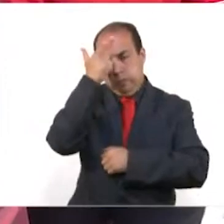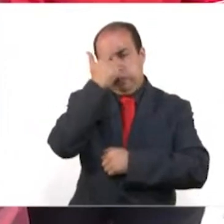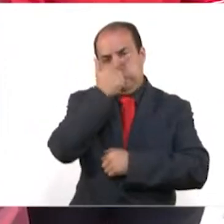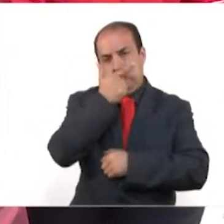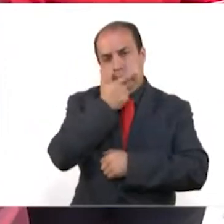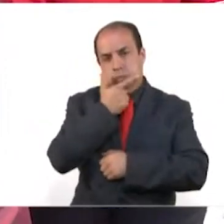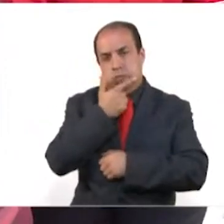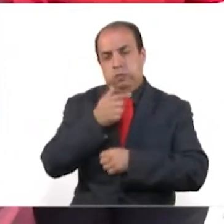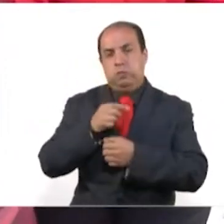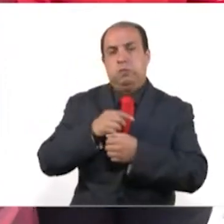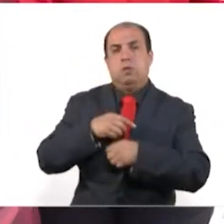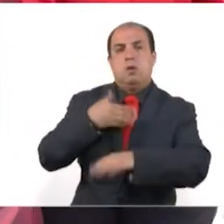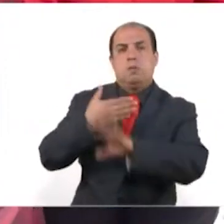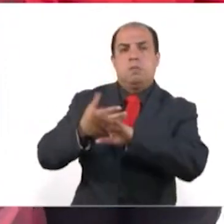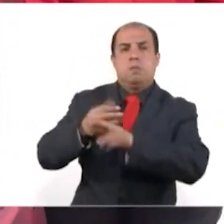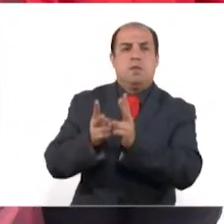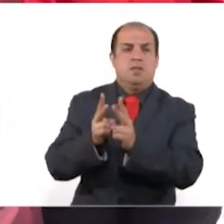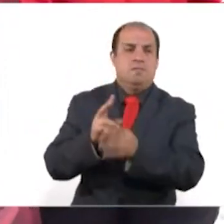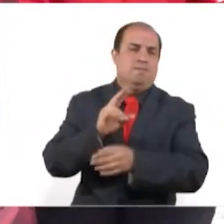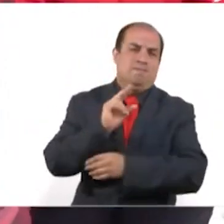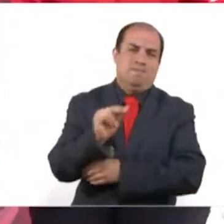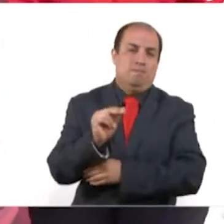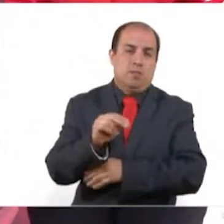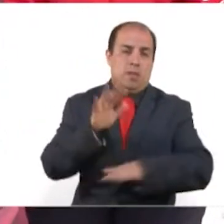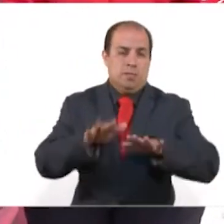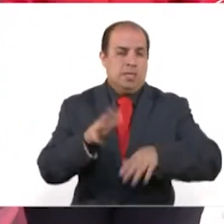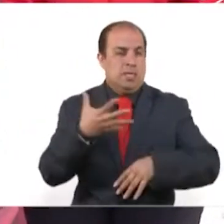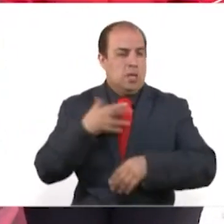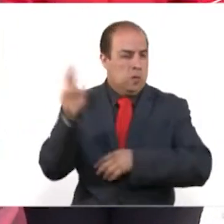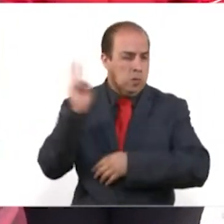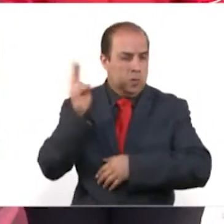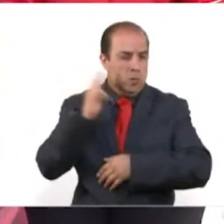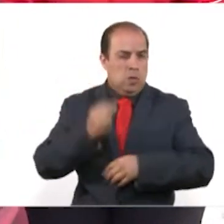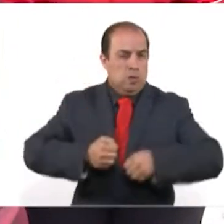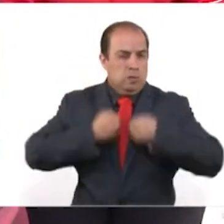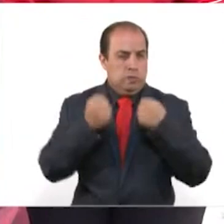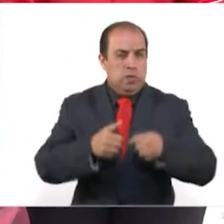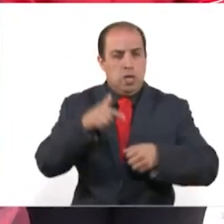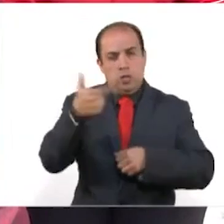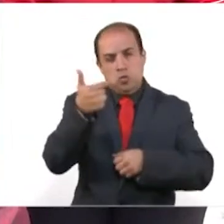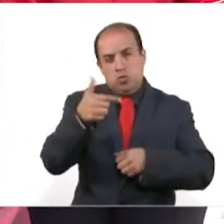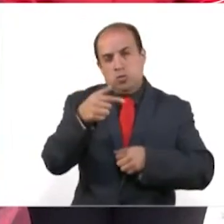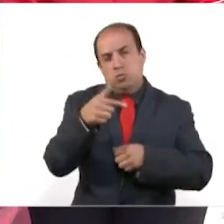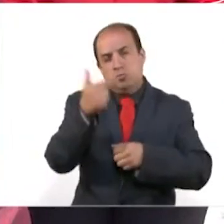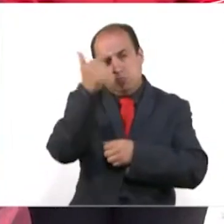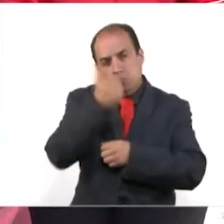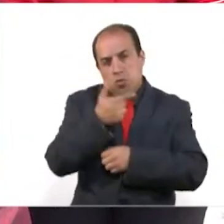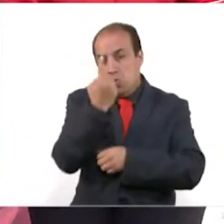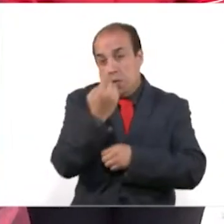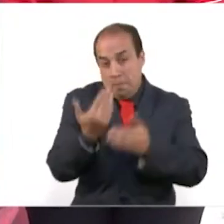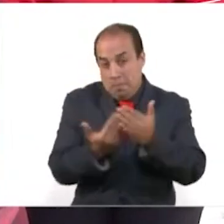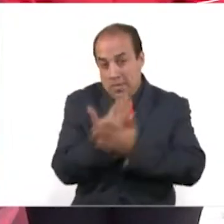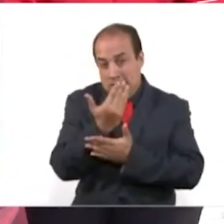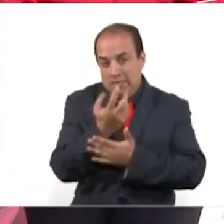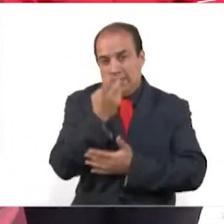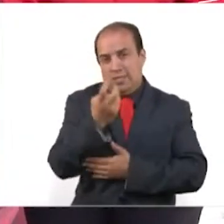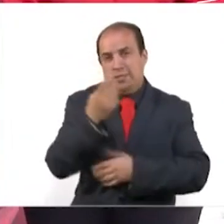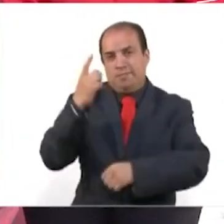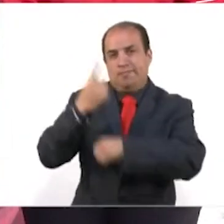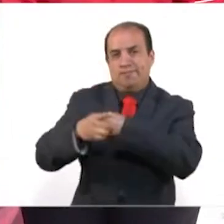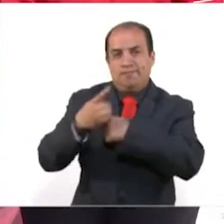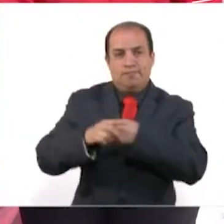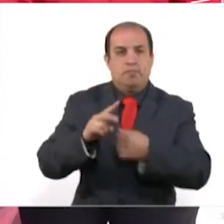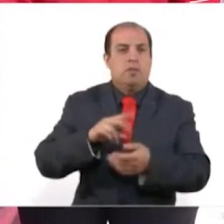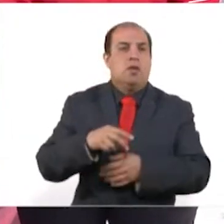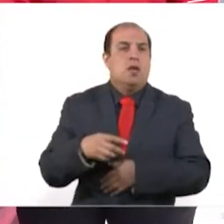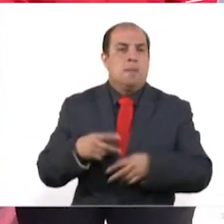muchas veces pasa que hay sonido muy fuerte ya a las 12 de la noche, 1 de la mañana, pues obviamente eso afecta a muchos